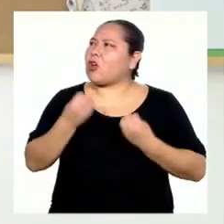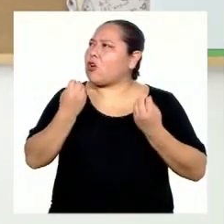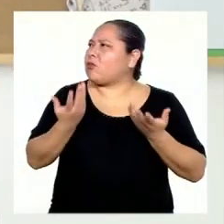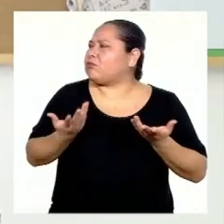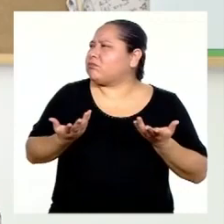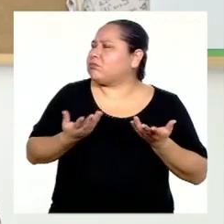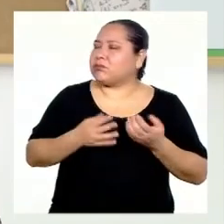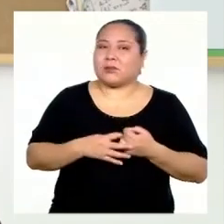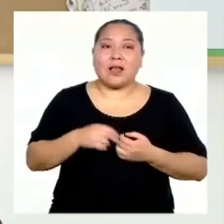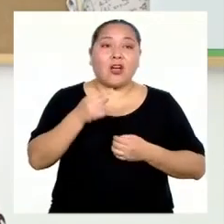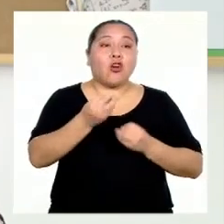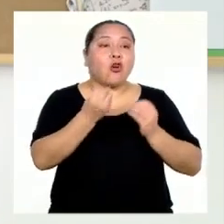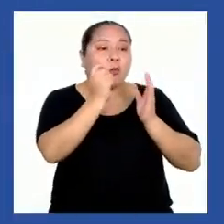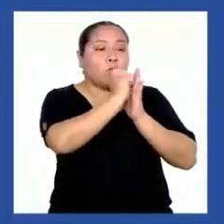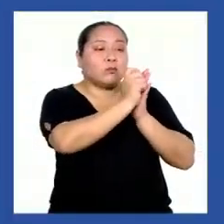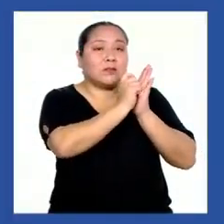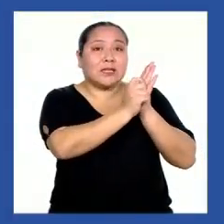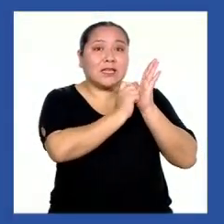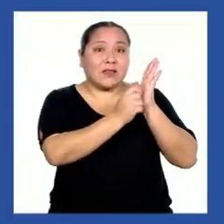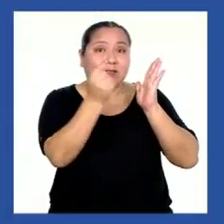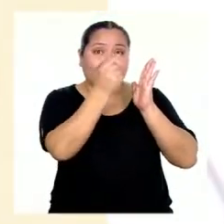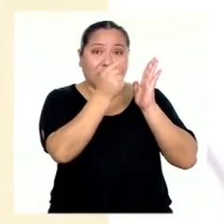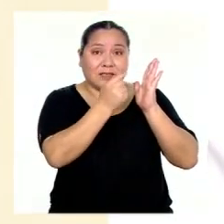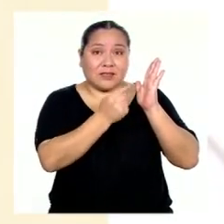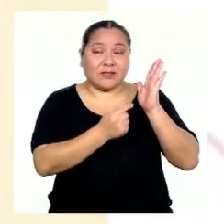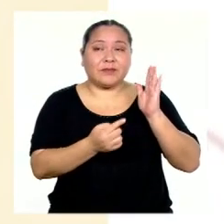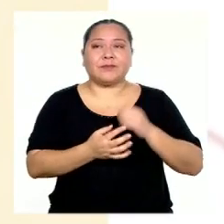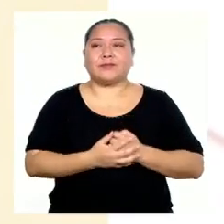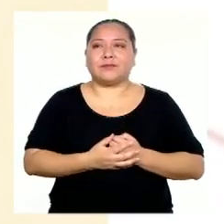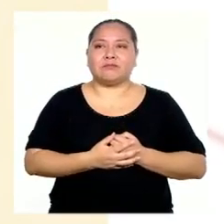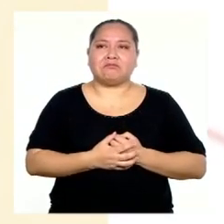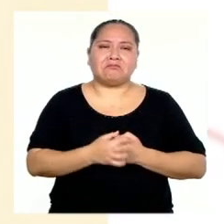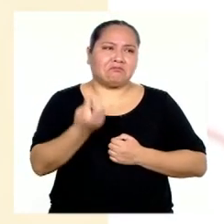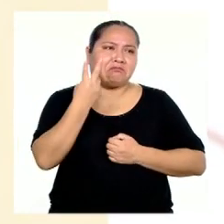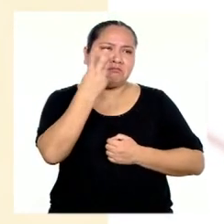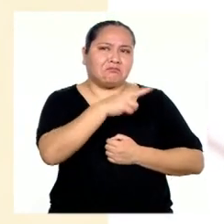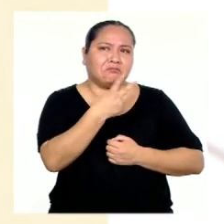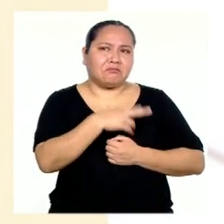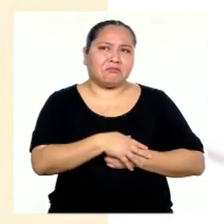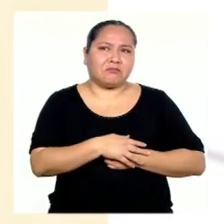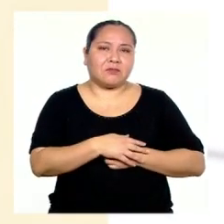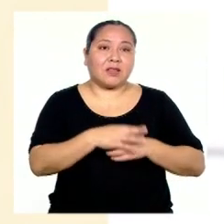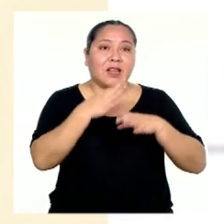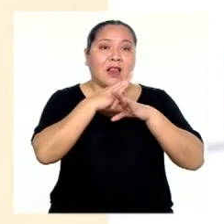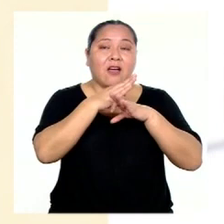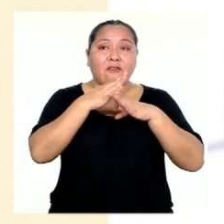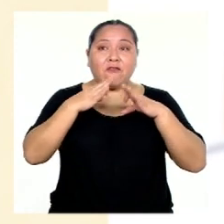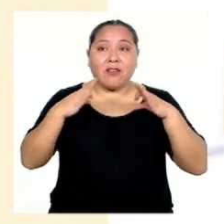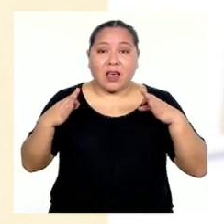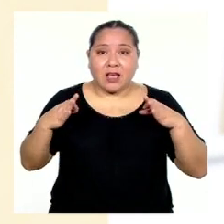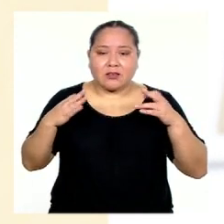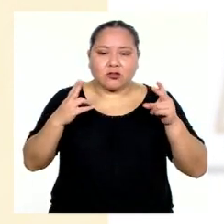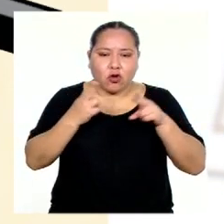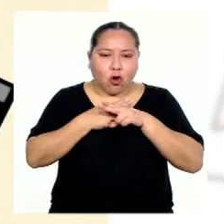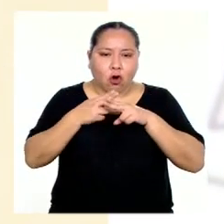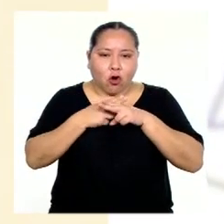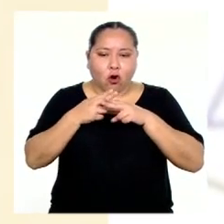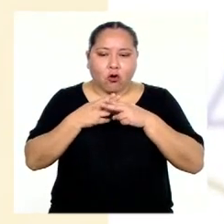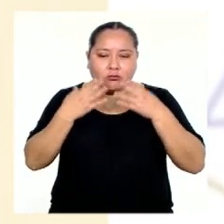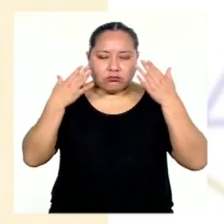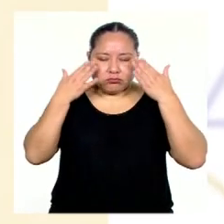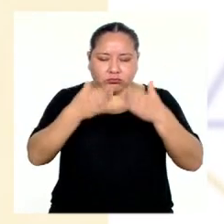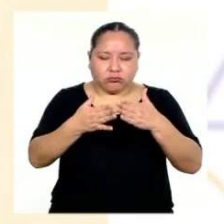el texto? Veamos. A simple vista podemos notar que las frases son súper breves, precisas y